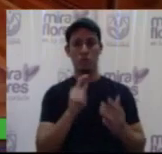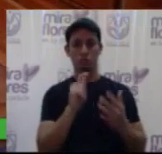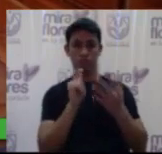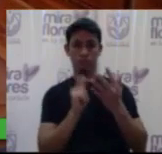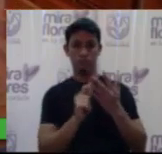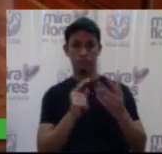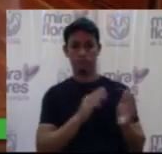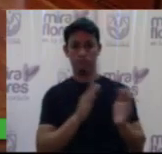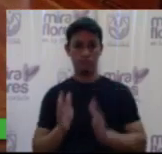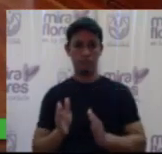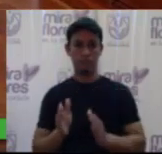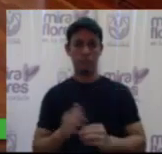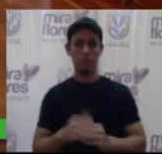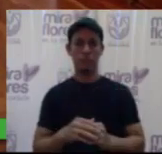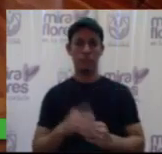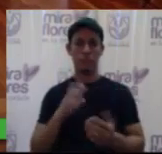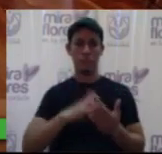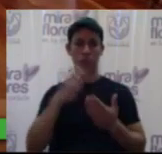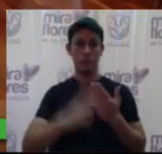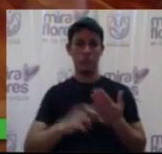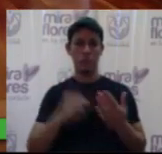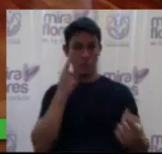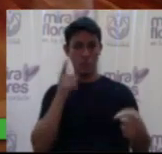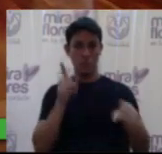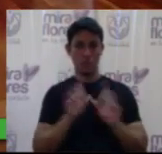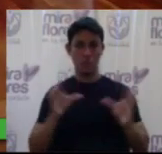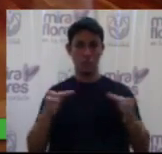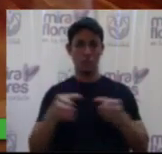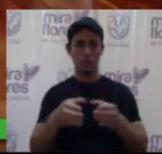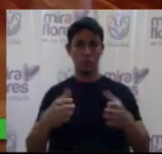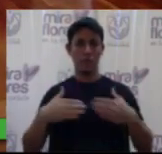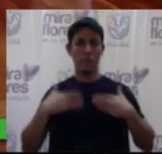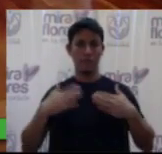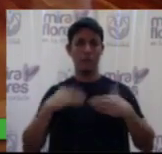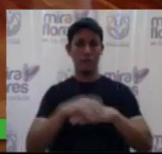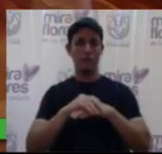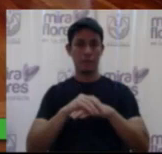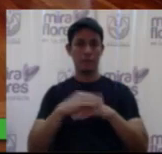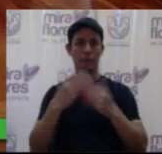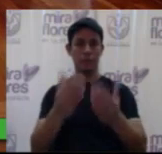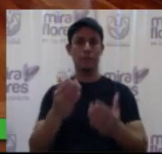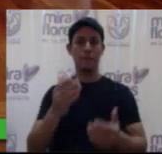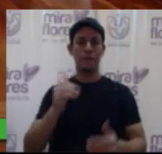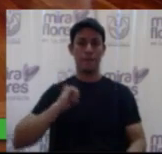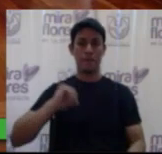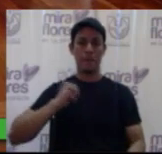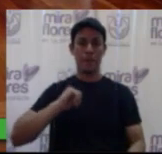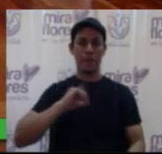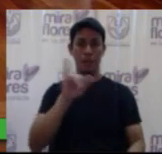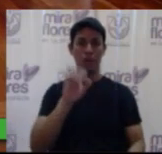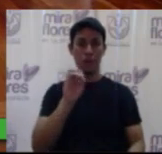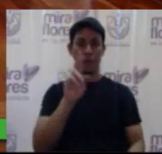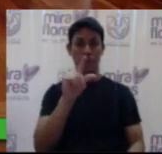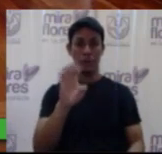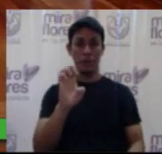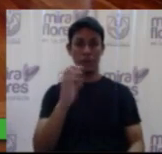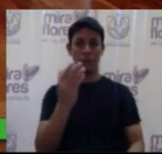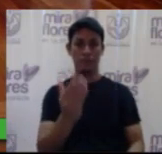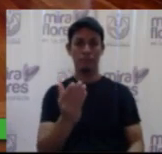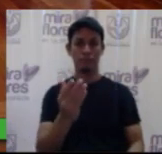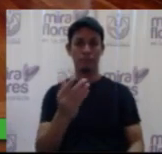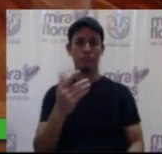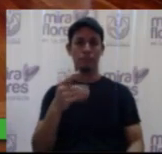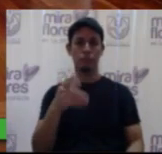favor. Proyecto de acuerdo de consejo que saluda y felicita al actual alcalde de Miraflores, señor Jorge Vicente Martín Muñoz Wells, por haber